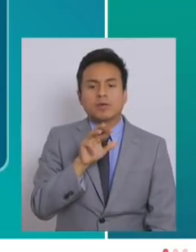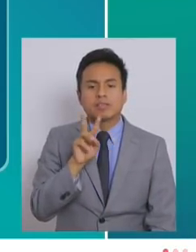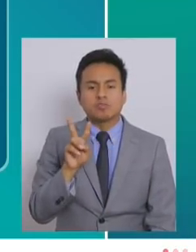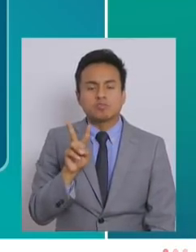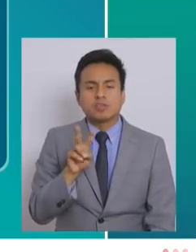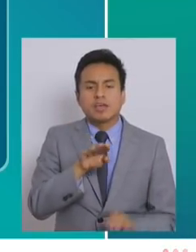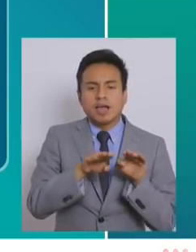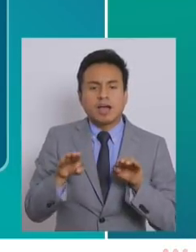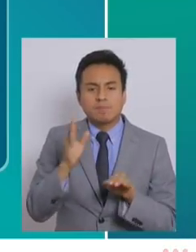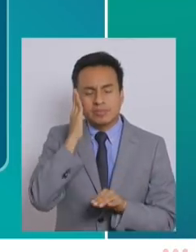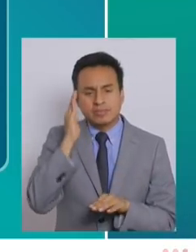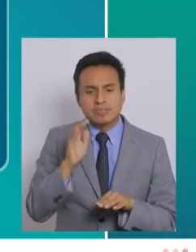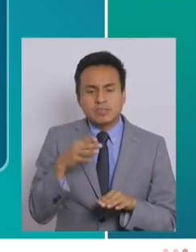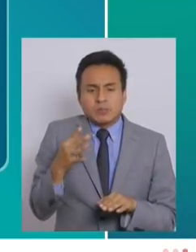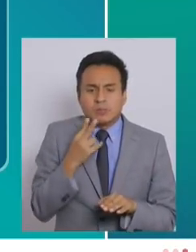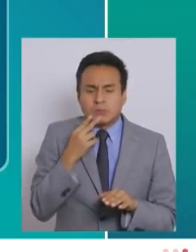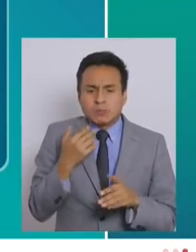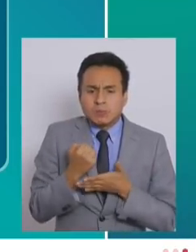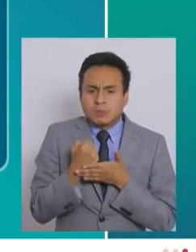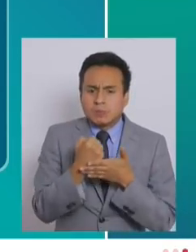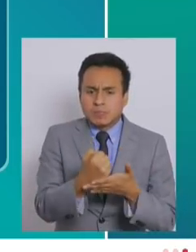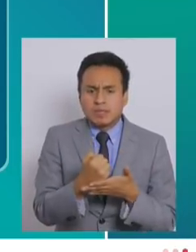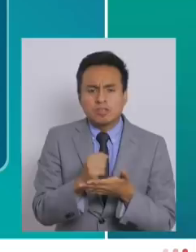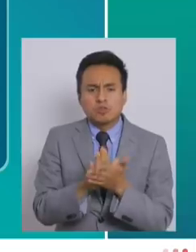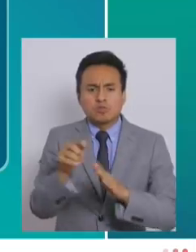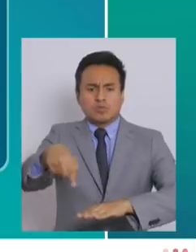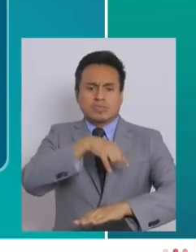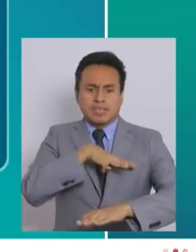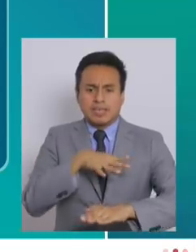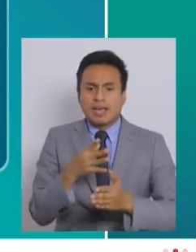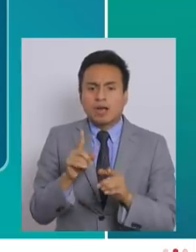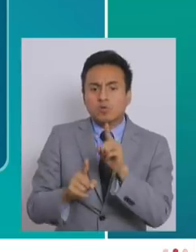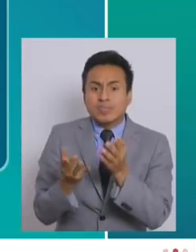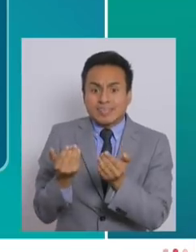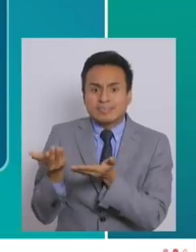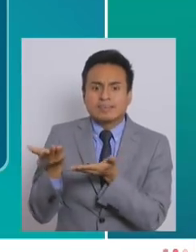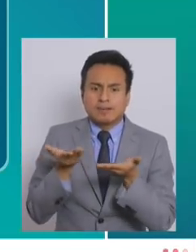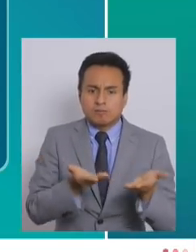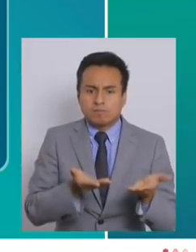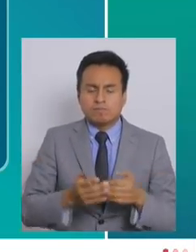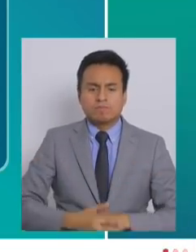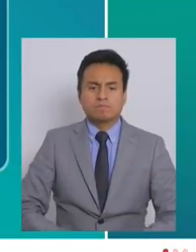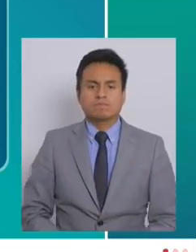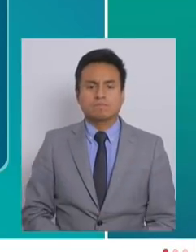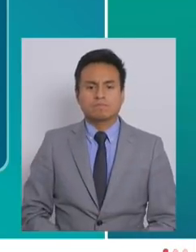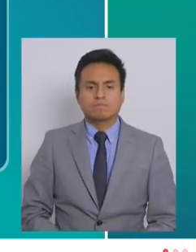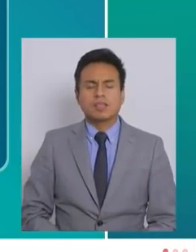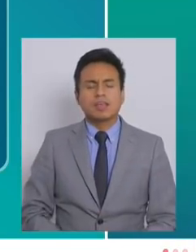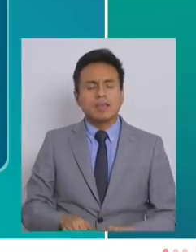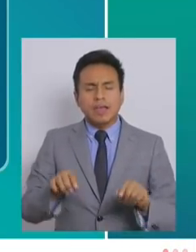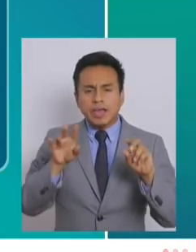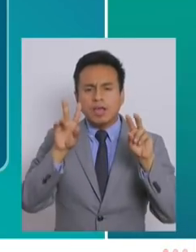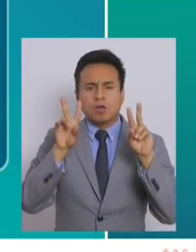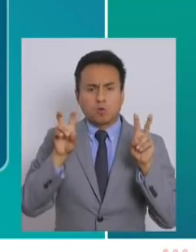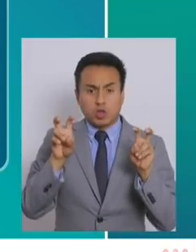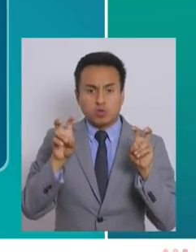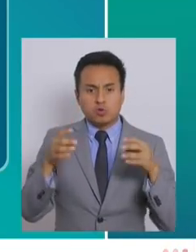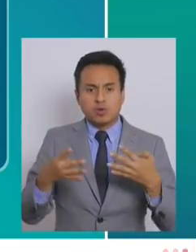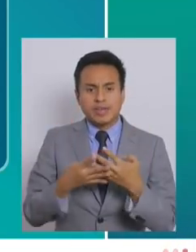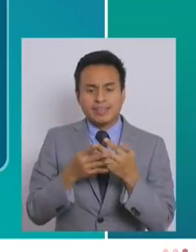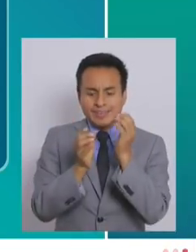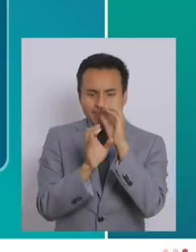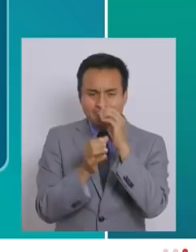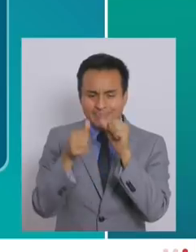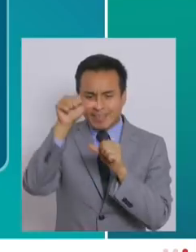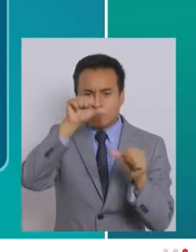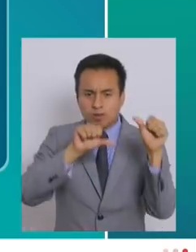camas críticas a lo largo del territorio nacional en caso de ser necesarias en cuanto a la red de laboratorios